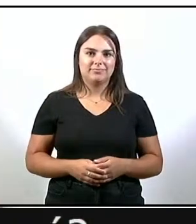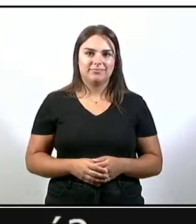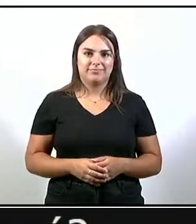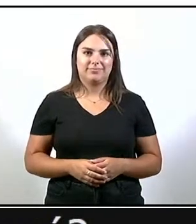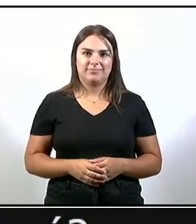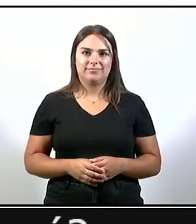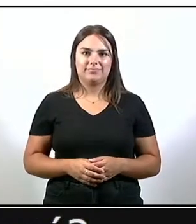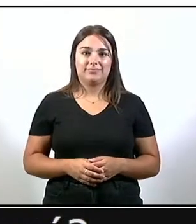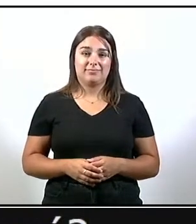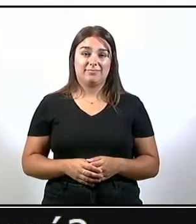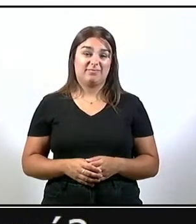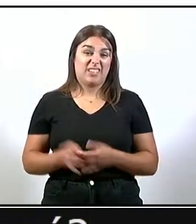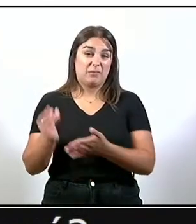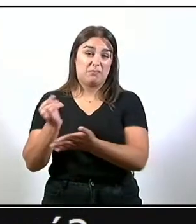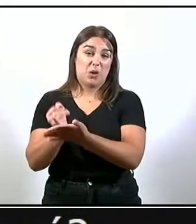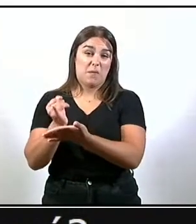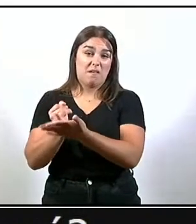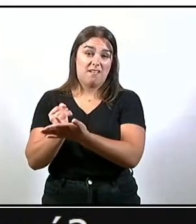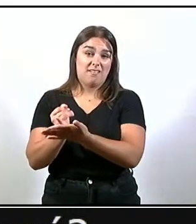El laboratorio.